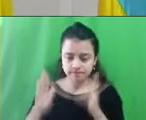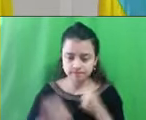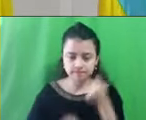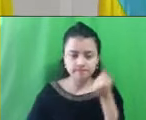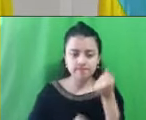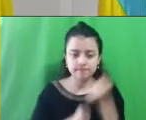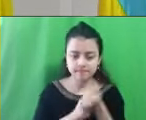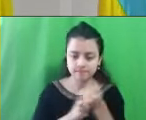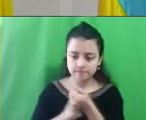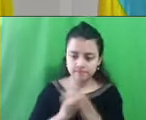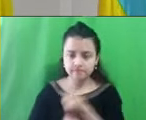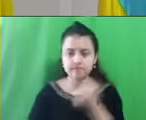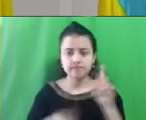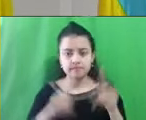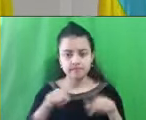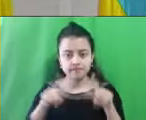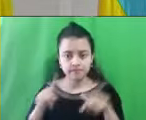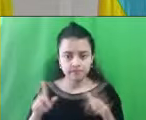algunas